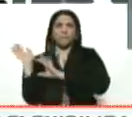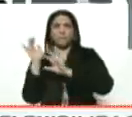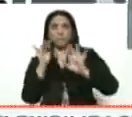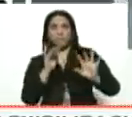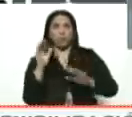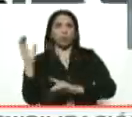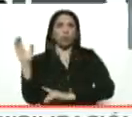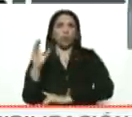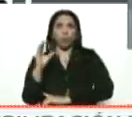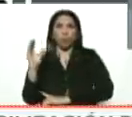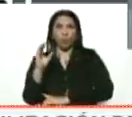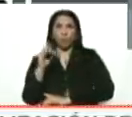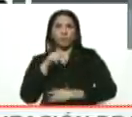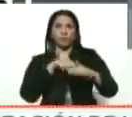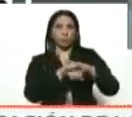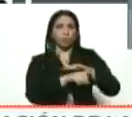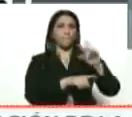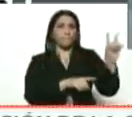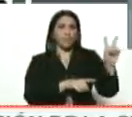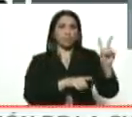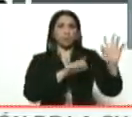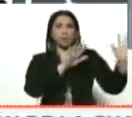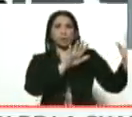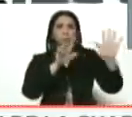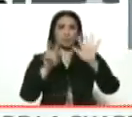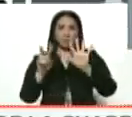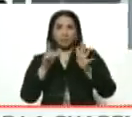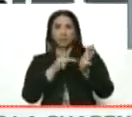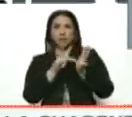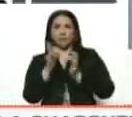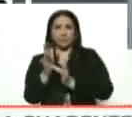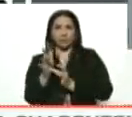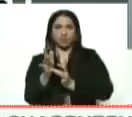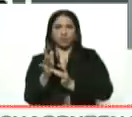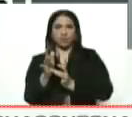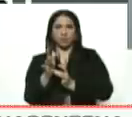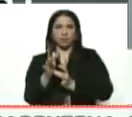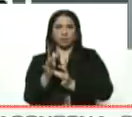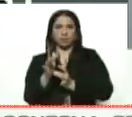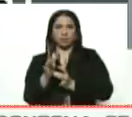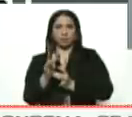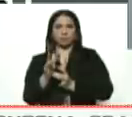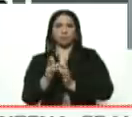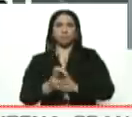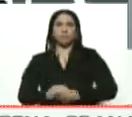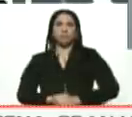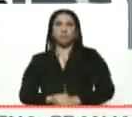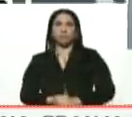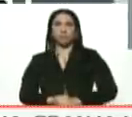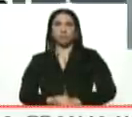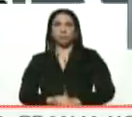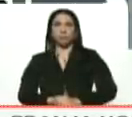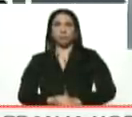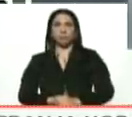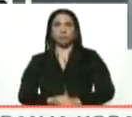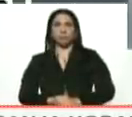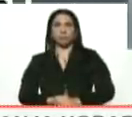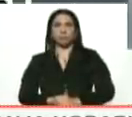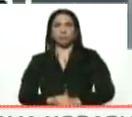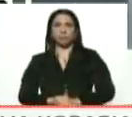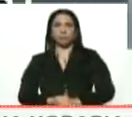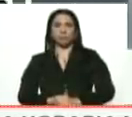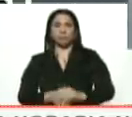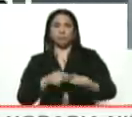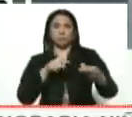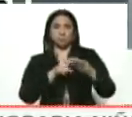Colombia. Entró a Venezuela el 17 de abril, vía terrestre por Cúcuta, San Antonio, y entró por el